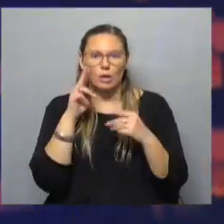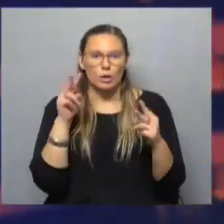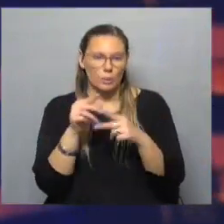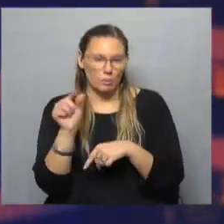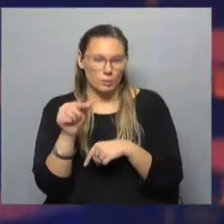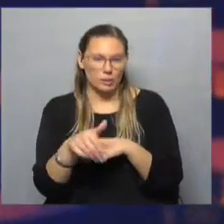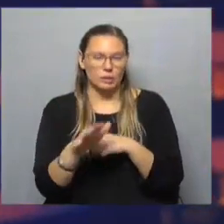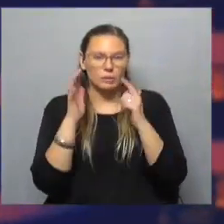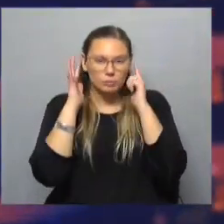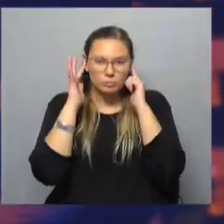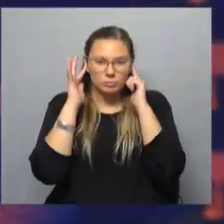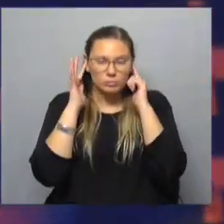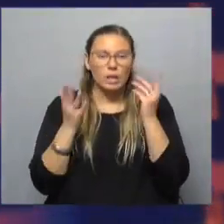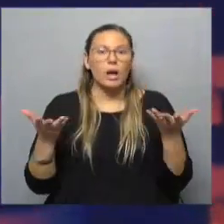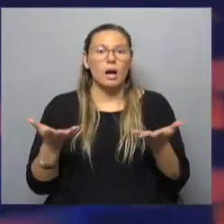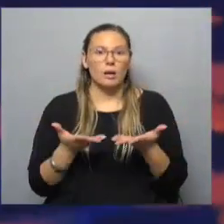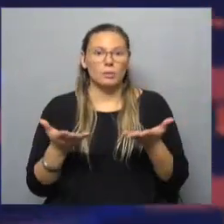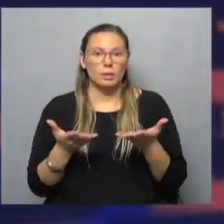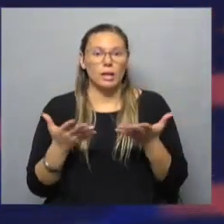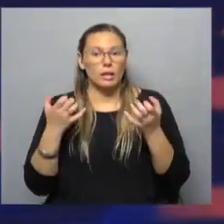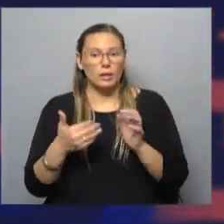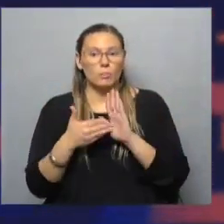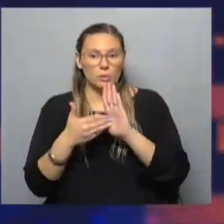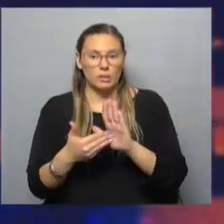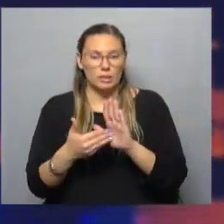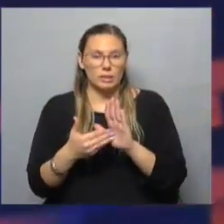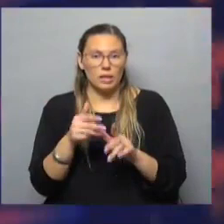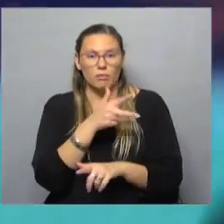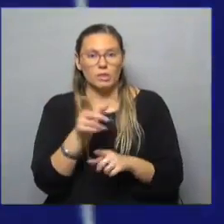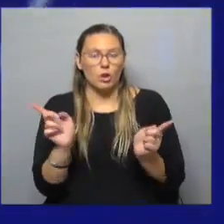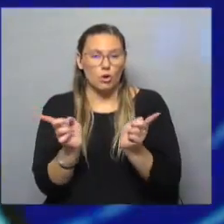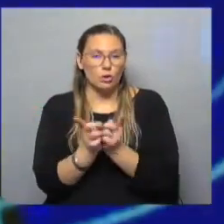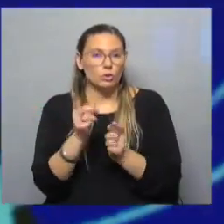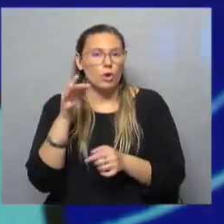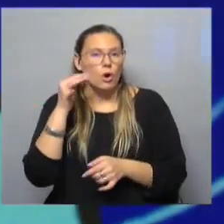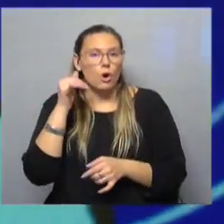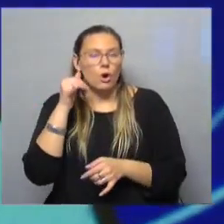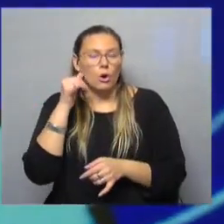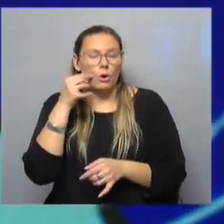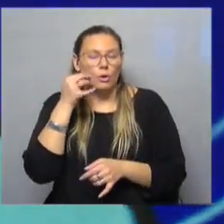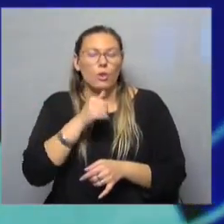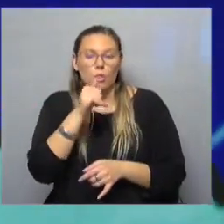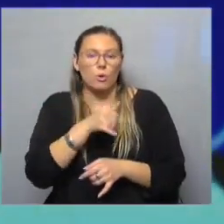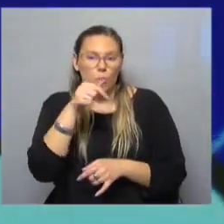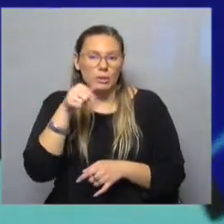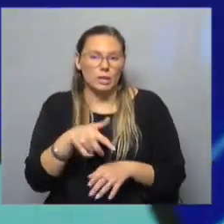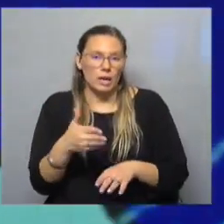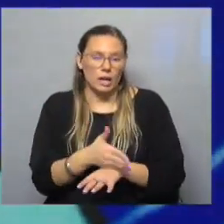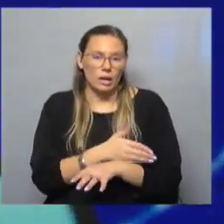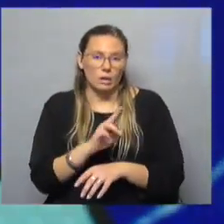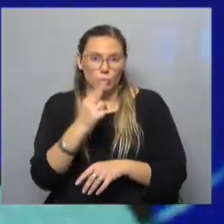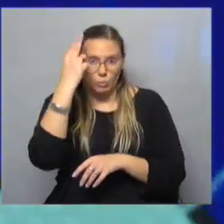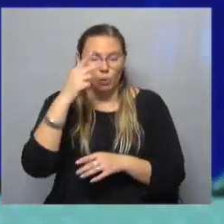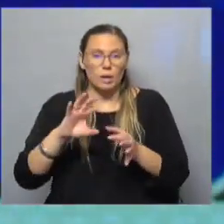ratito, entonces. Y ahora les quiero presentar el tráiler de un documental que tuvo su preestreno acá en Uruguay